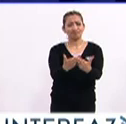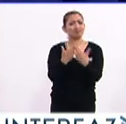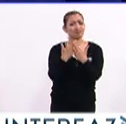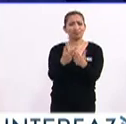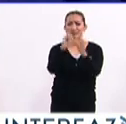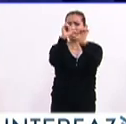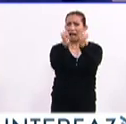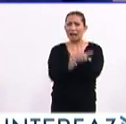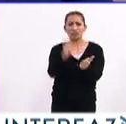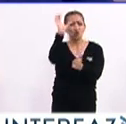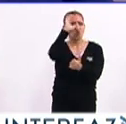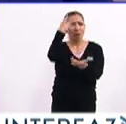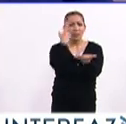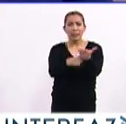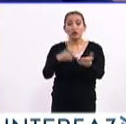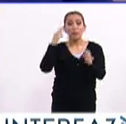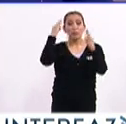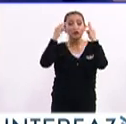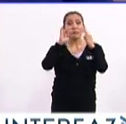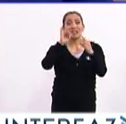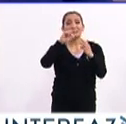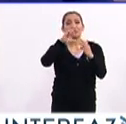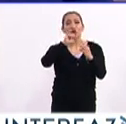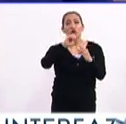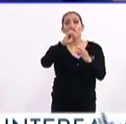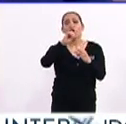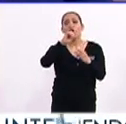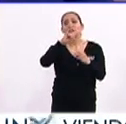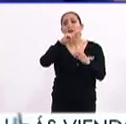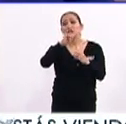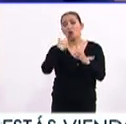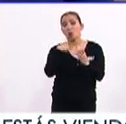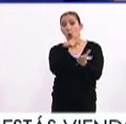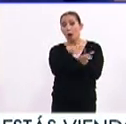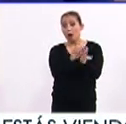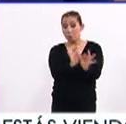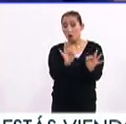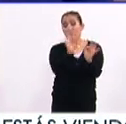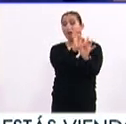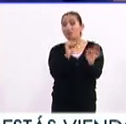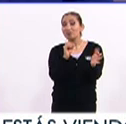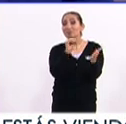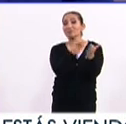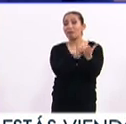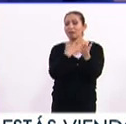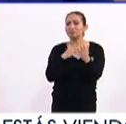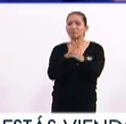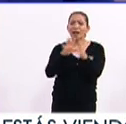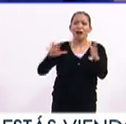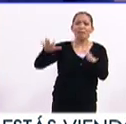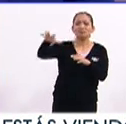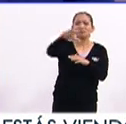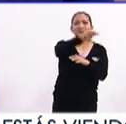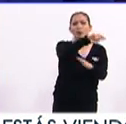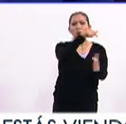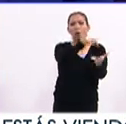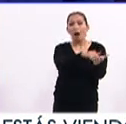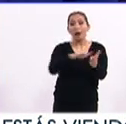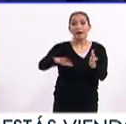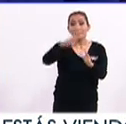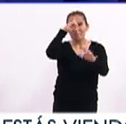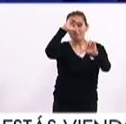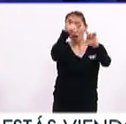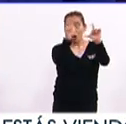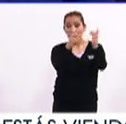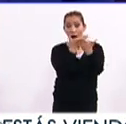acervo artístico y cultural, el Museo Francisco Cosío se ha ganado un lugar muy importante entre la enorme cantidad de sitios que hacen de